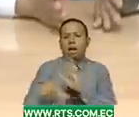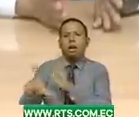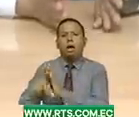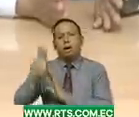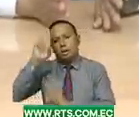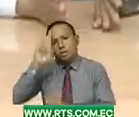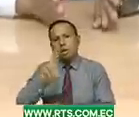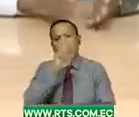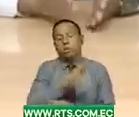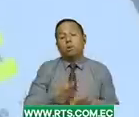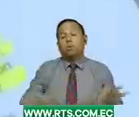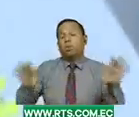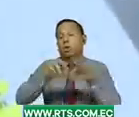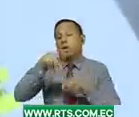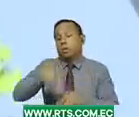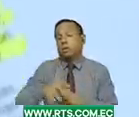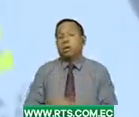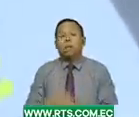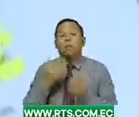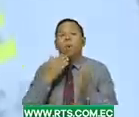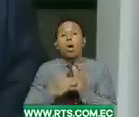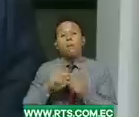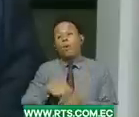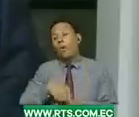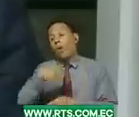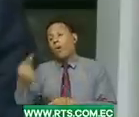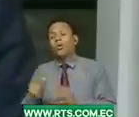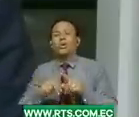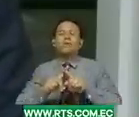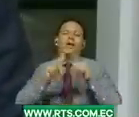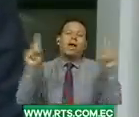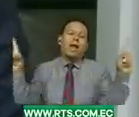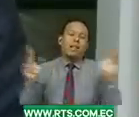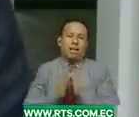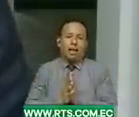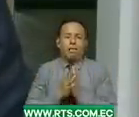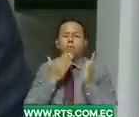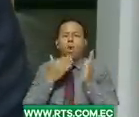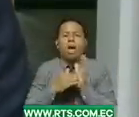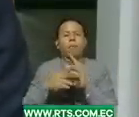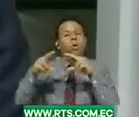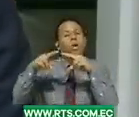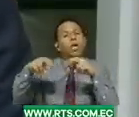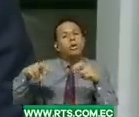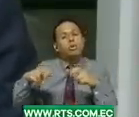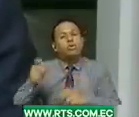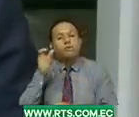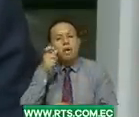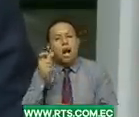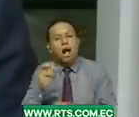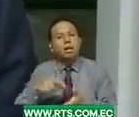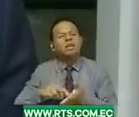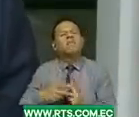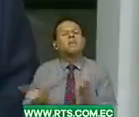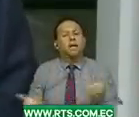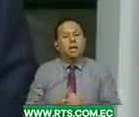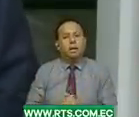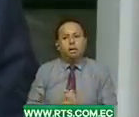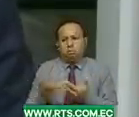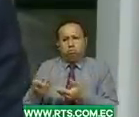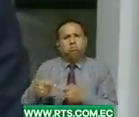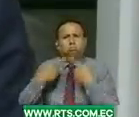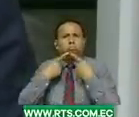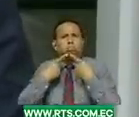Situación que cambiaría en etapa de instrucción fiscal. Pero cuando pasa ya, por ejemplo, al proceso penal, las imágenes son públicas y